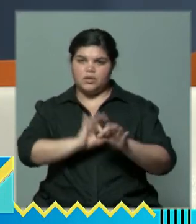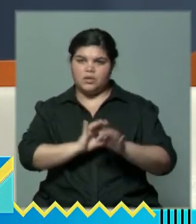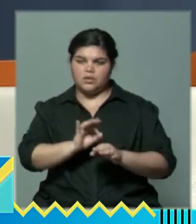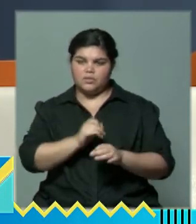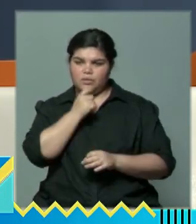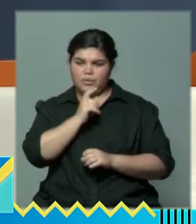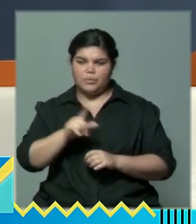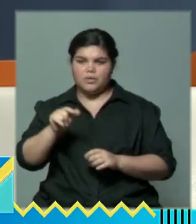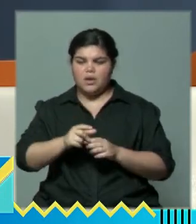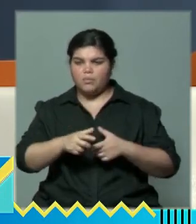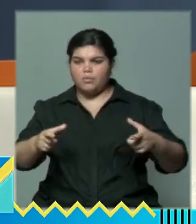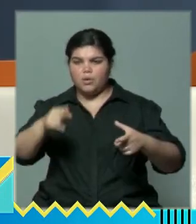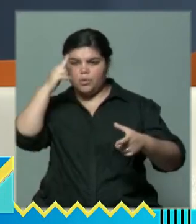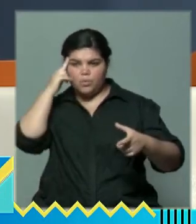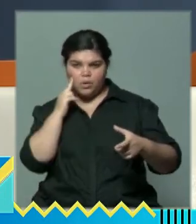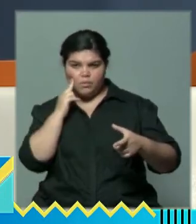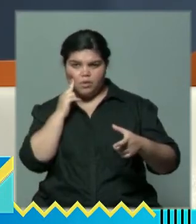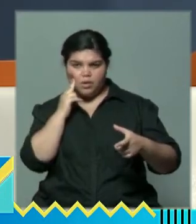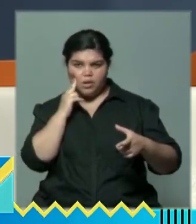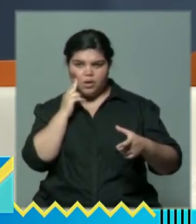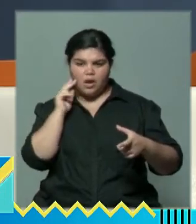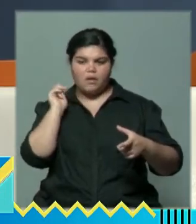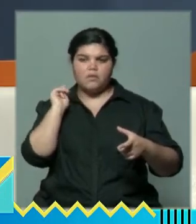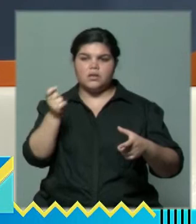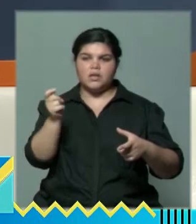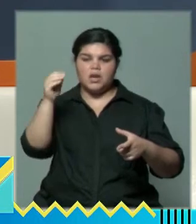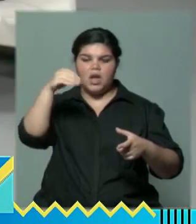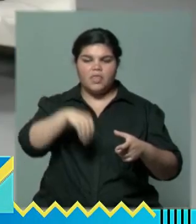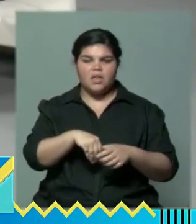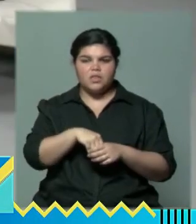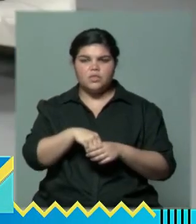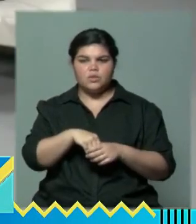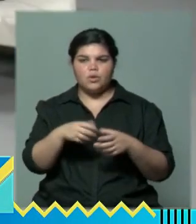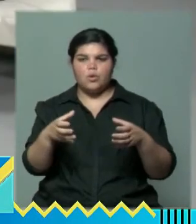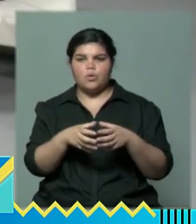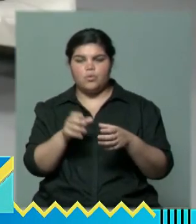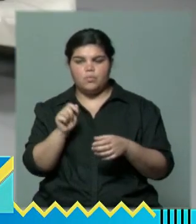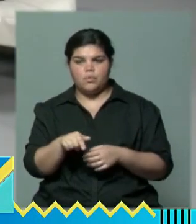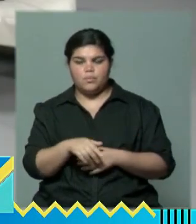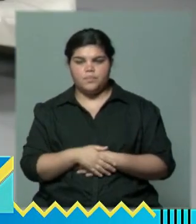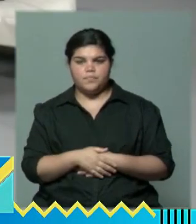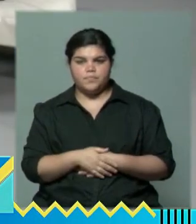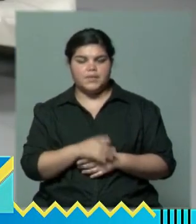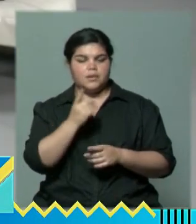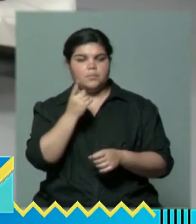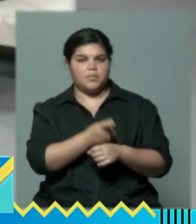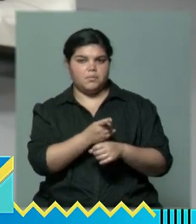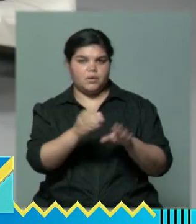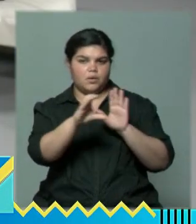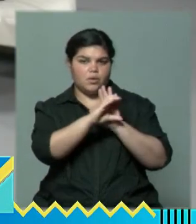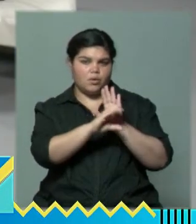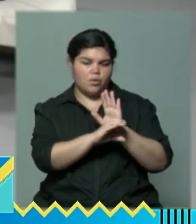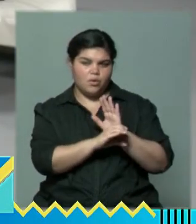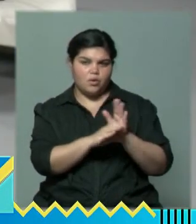9, y creo que hay que poner el ojo en la idoneidad de quienes son los jueces que integran, digamos. Y retomando el tema del código de faltas acá en la provincia de